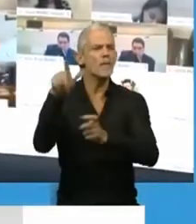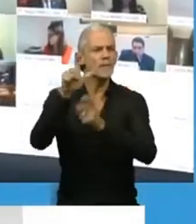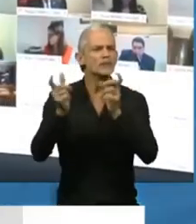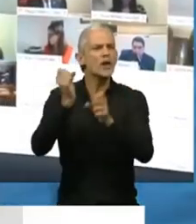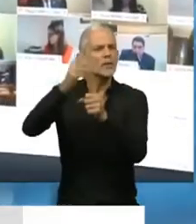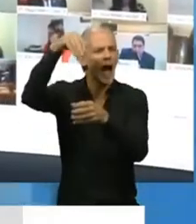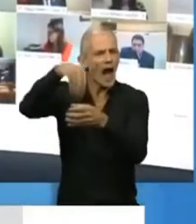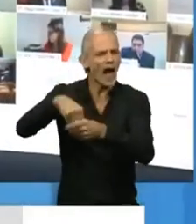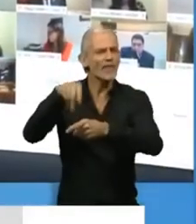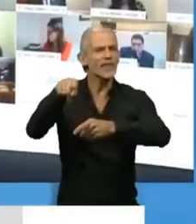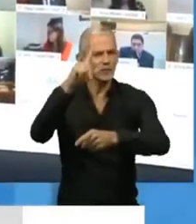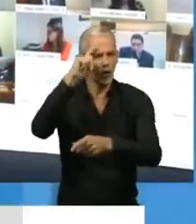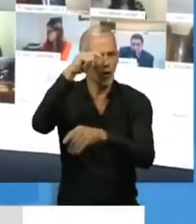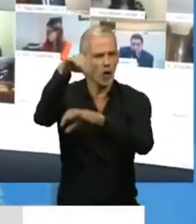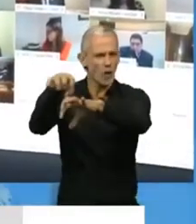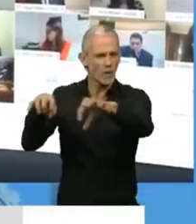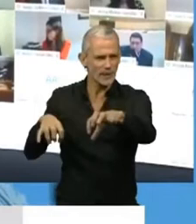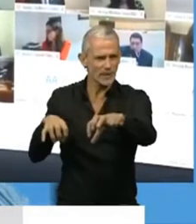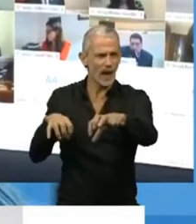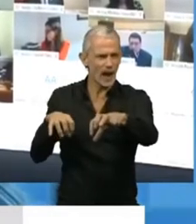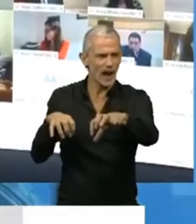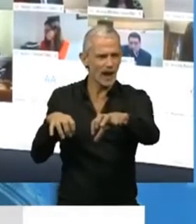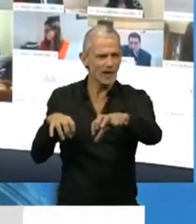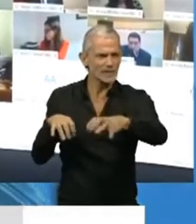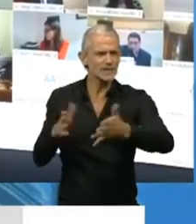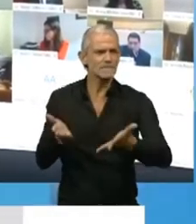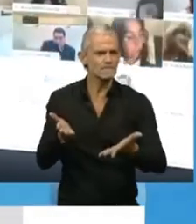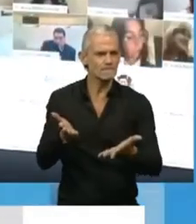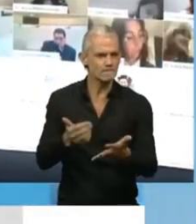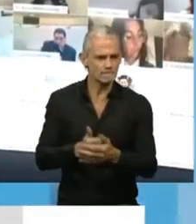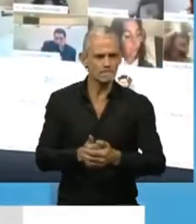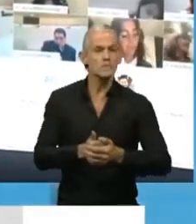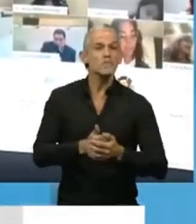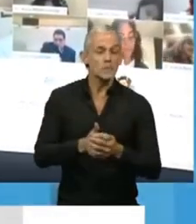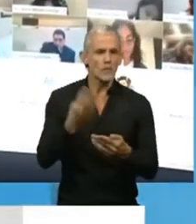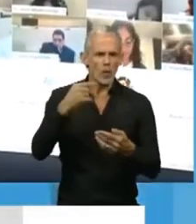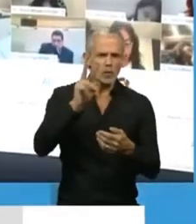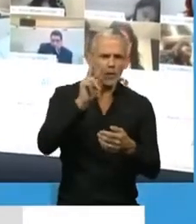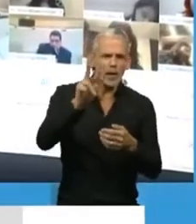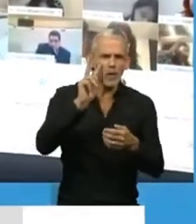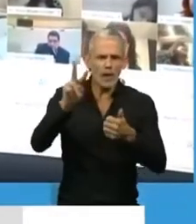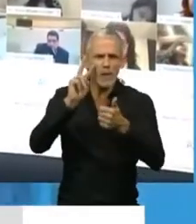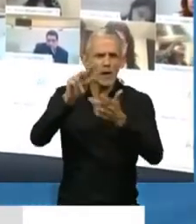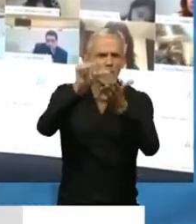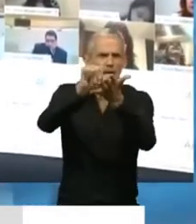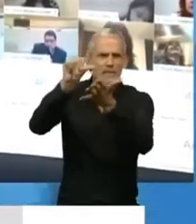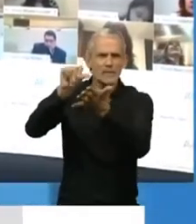afectado perteneciente al área de trabajo de la salud, cuando en los distintos